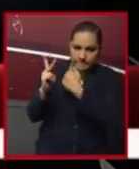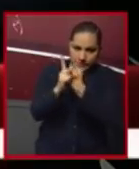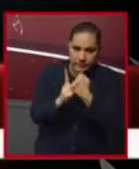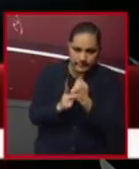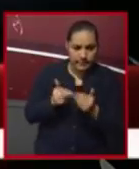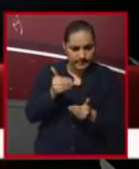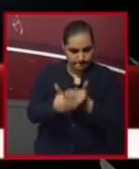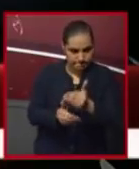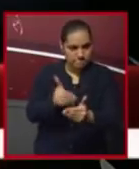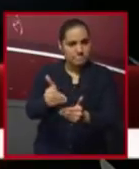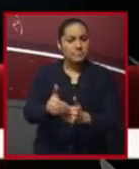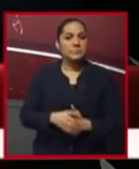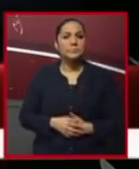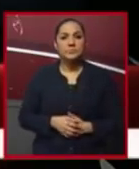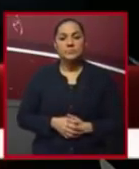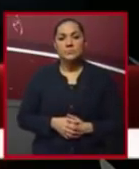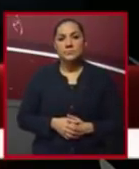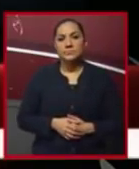Siendo nuestro país